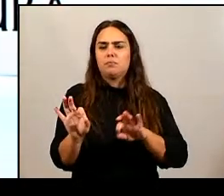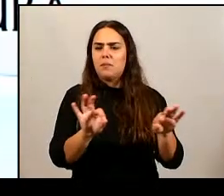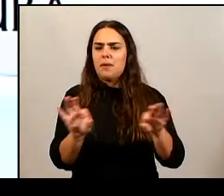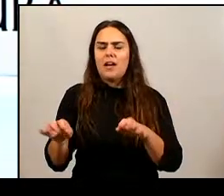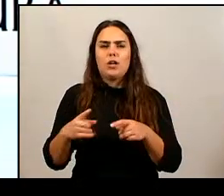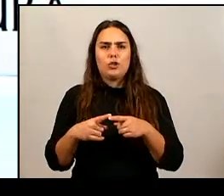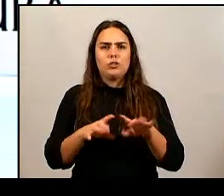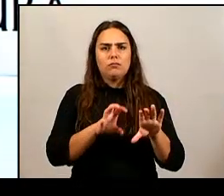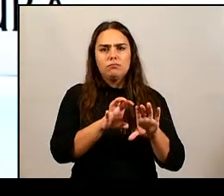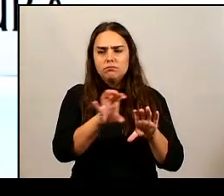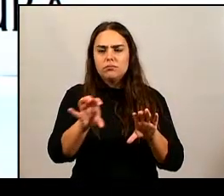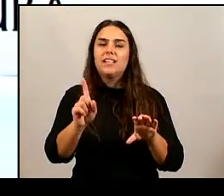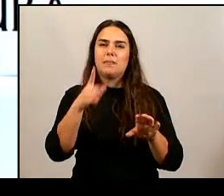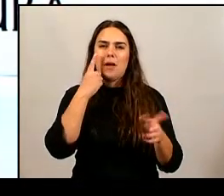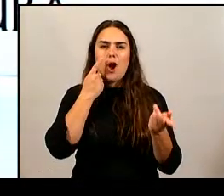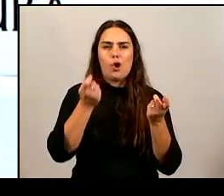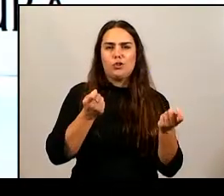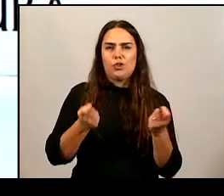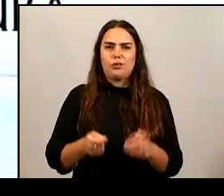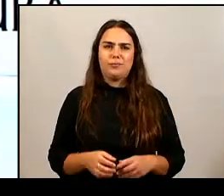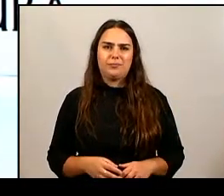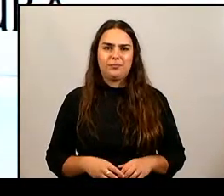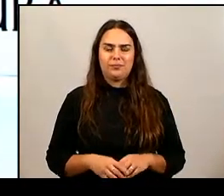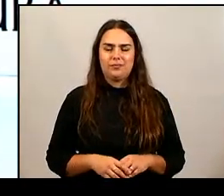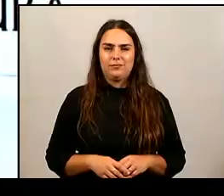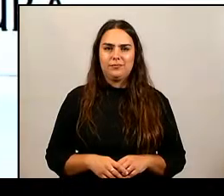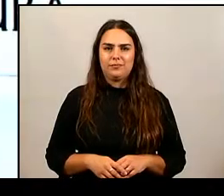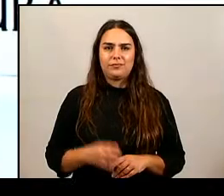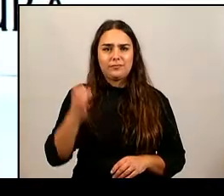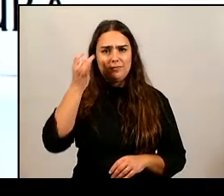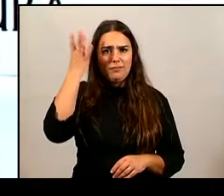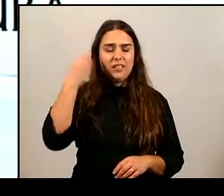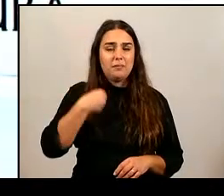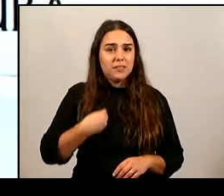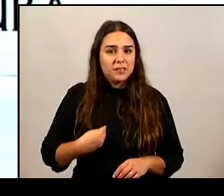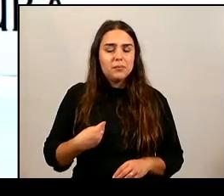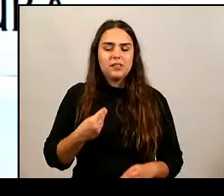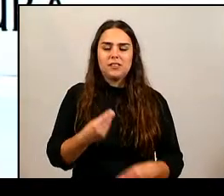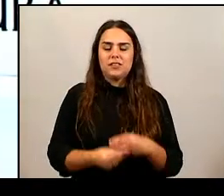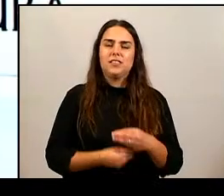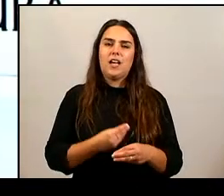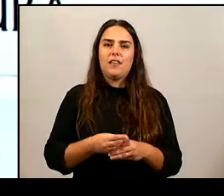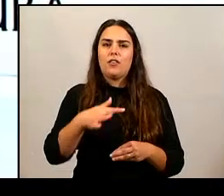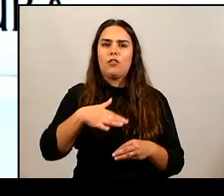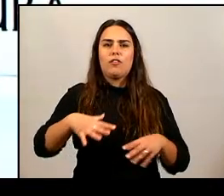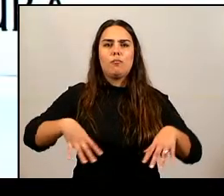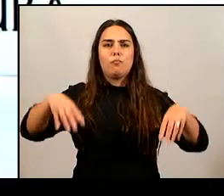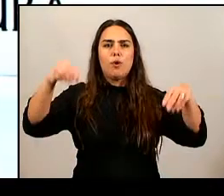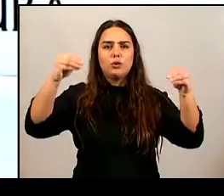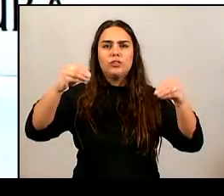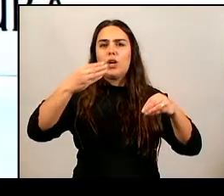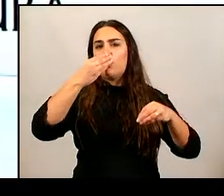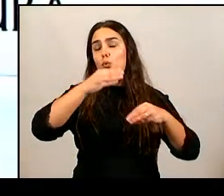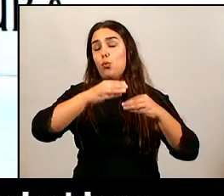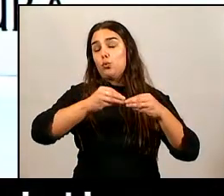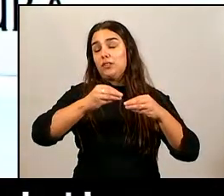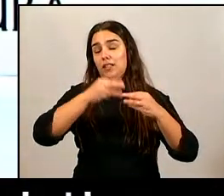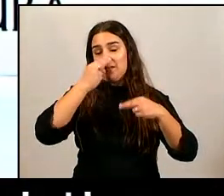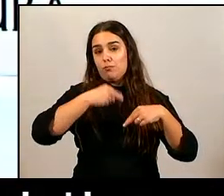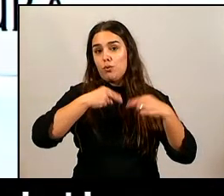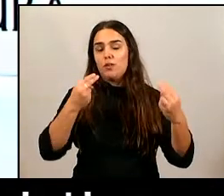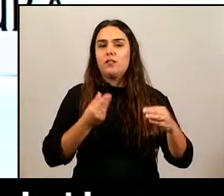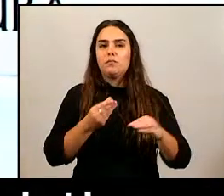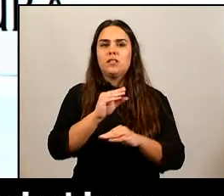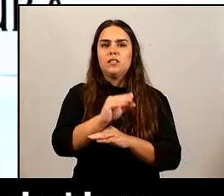hacer seguimientos de estas poblaciones. Esta iniciativa, que se desarrollará en montes de utilidad pública, contará con una